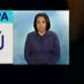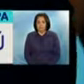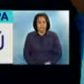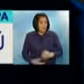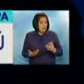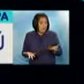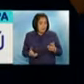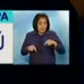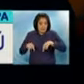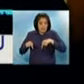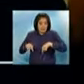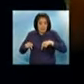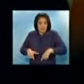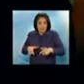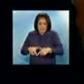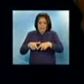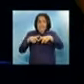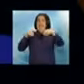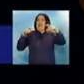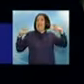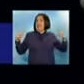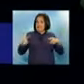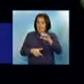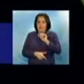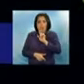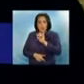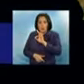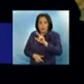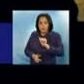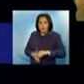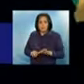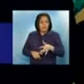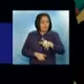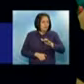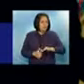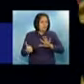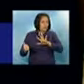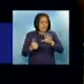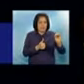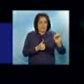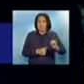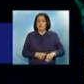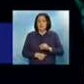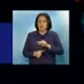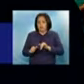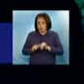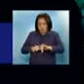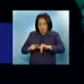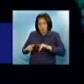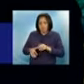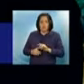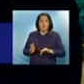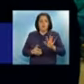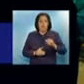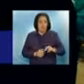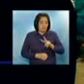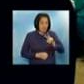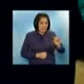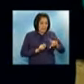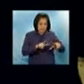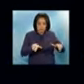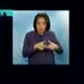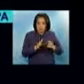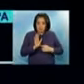Mira, estás en el acuario más grande del Perú, estamos en un área de más o menos 600 metros cuadrados, donde encuentras más de 20 ambientes